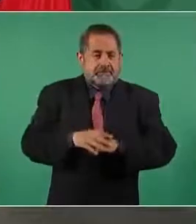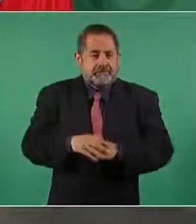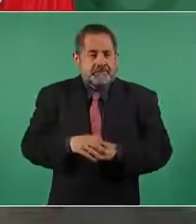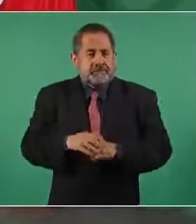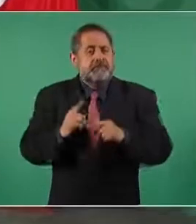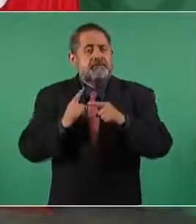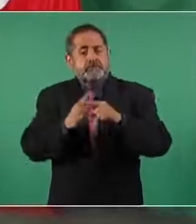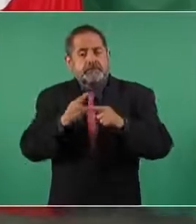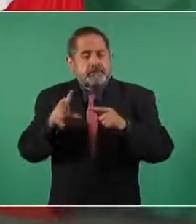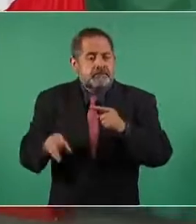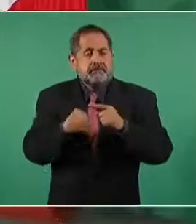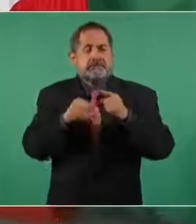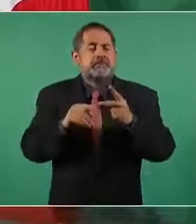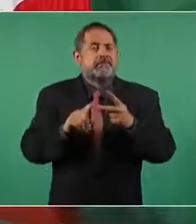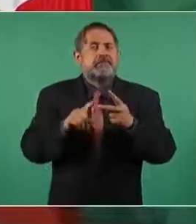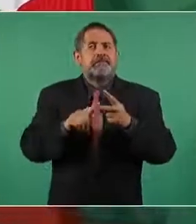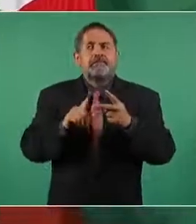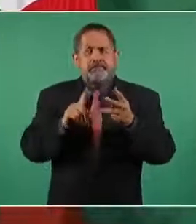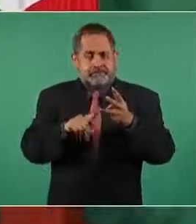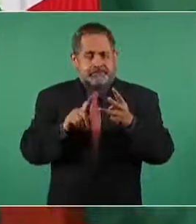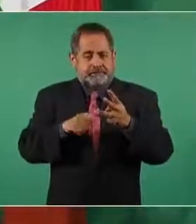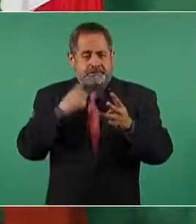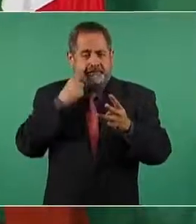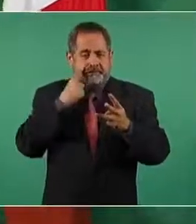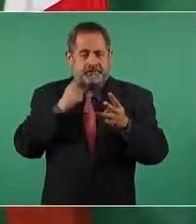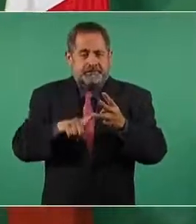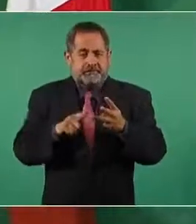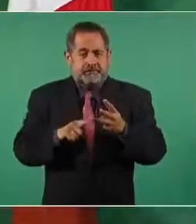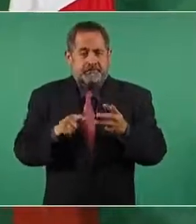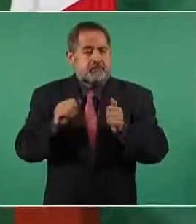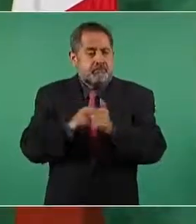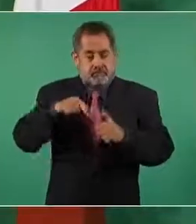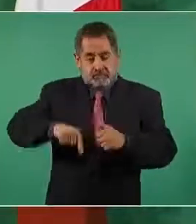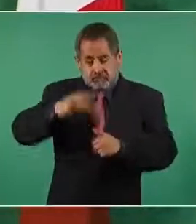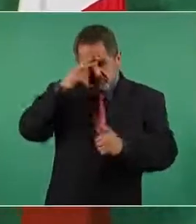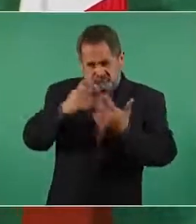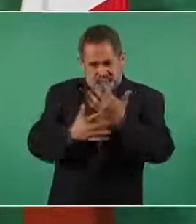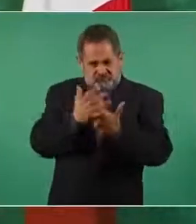Agreguen la calidad